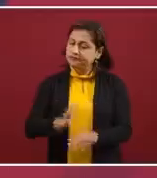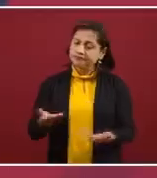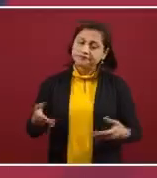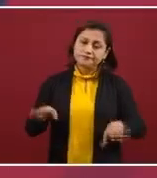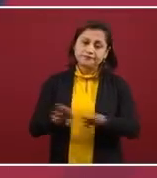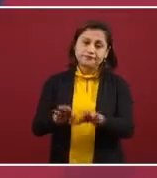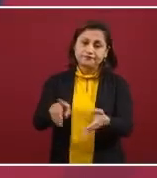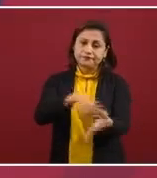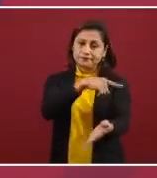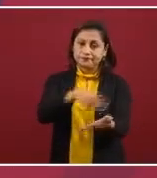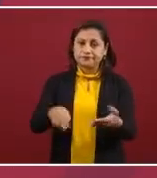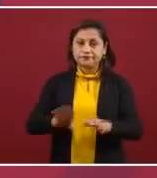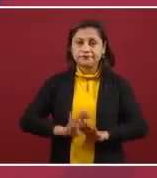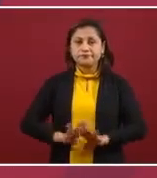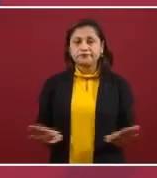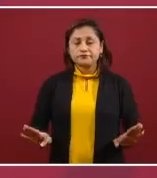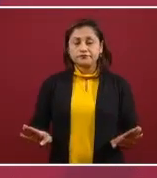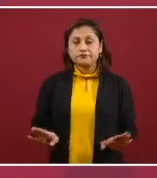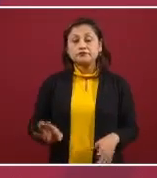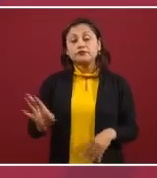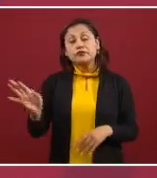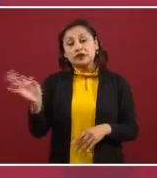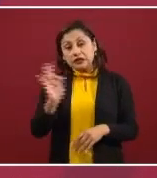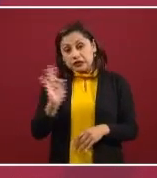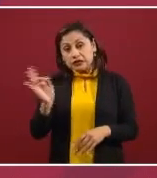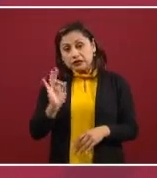ser que se trate